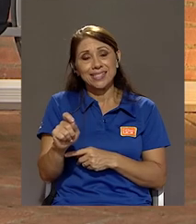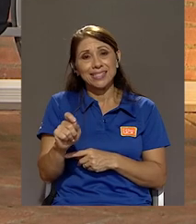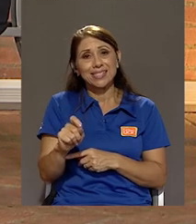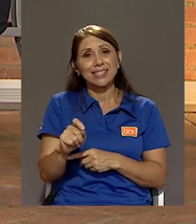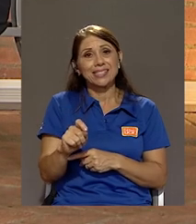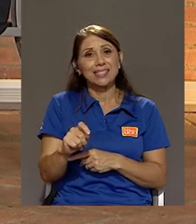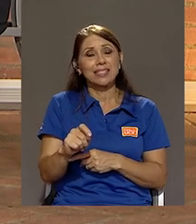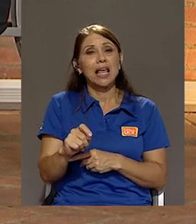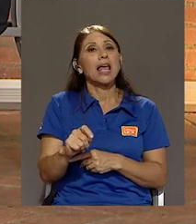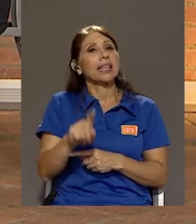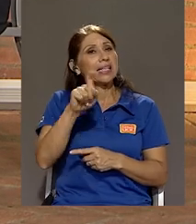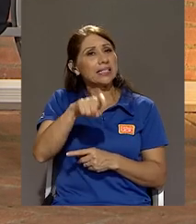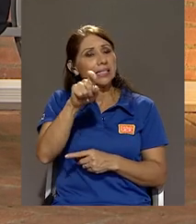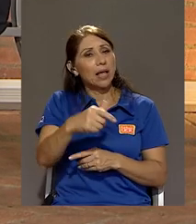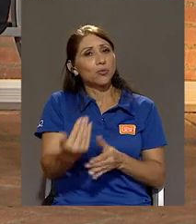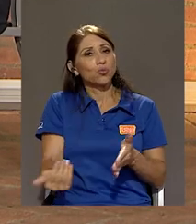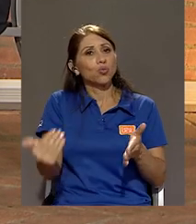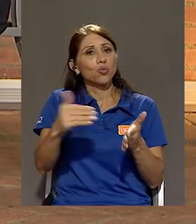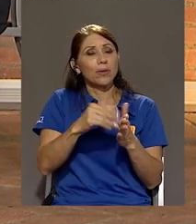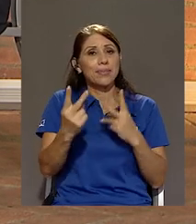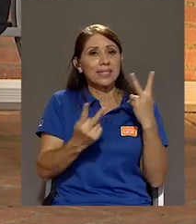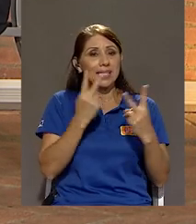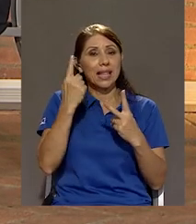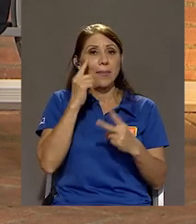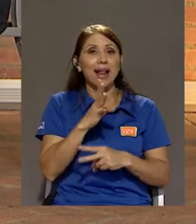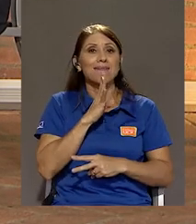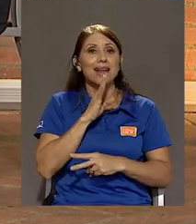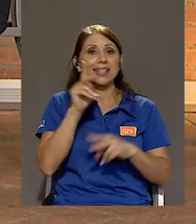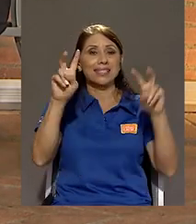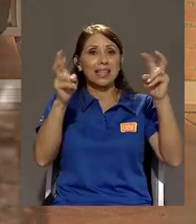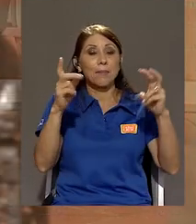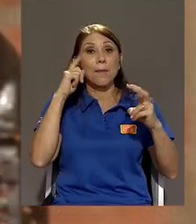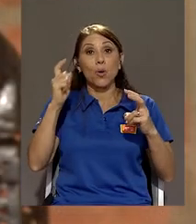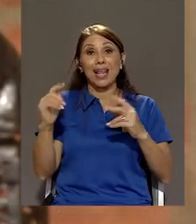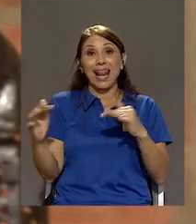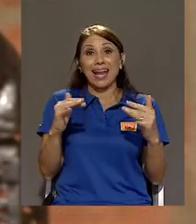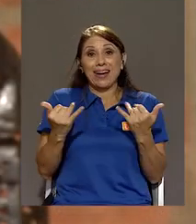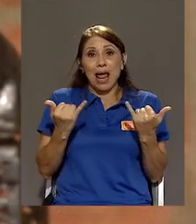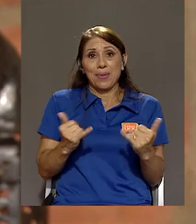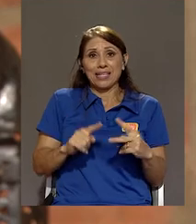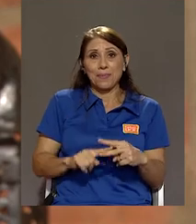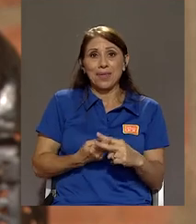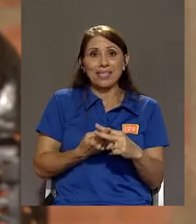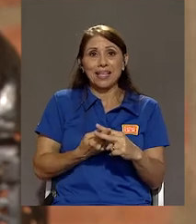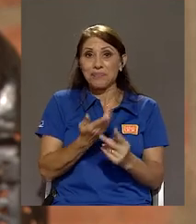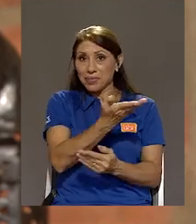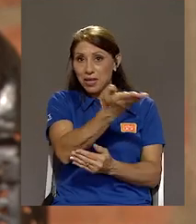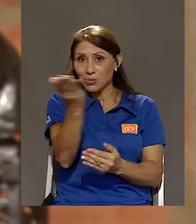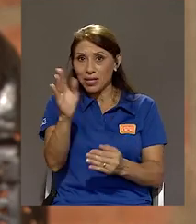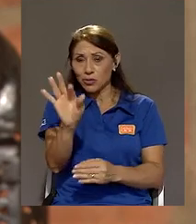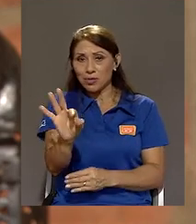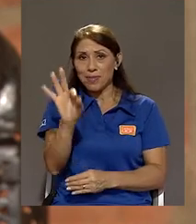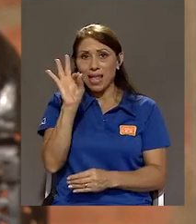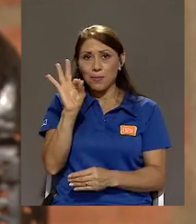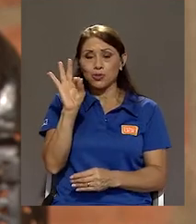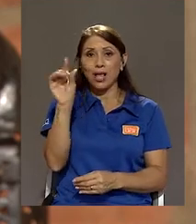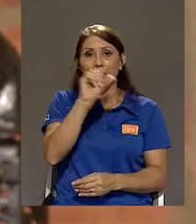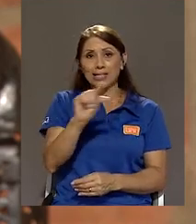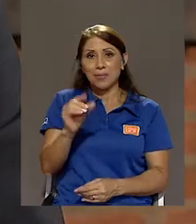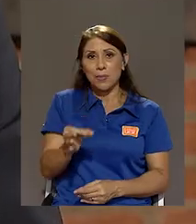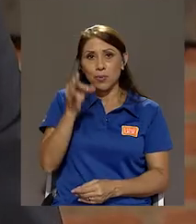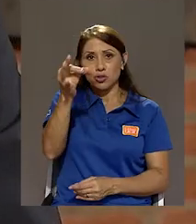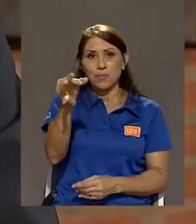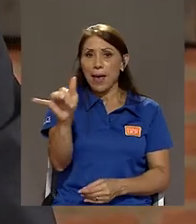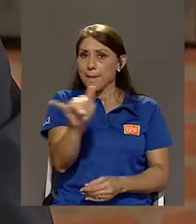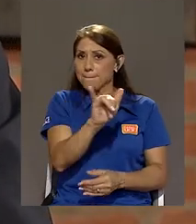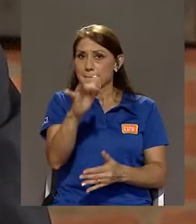visita para hablar sobre este tema, porque la guerra apenas empieza. Y a las amigas y amigos los invitamos a que